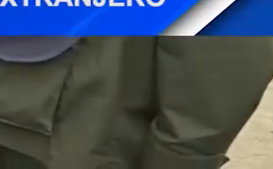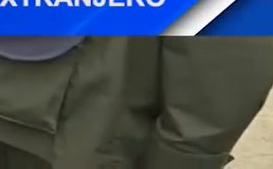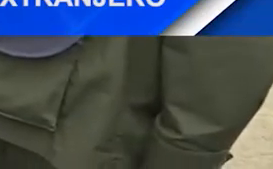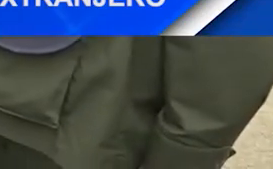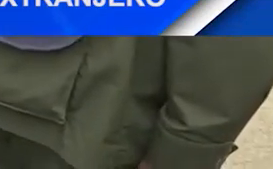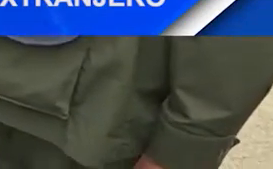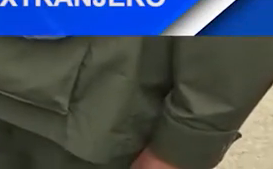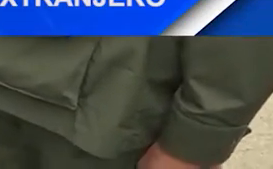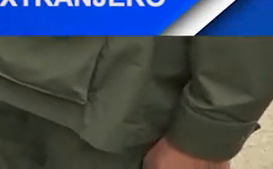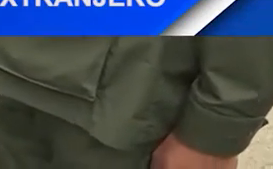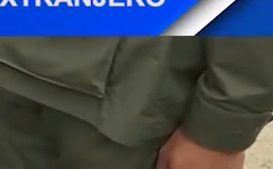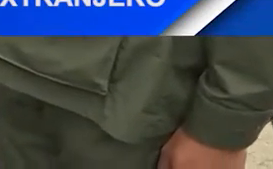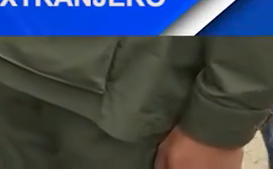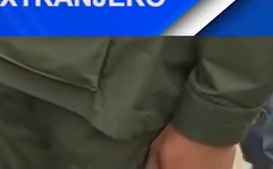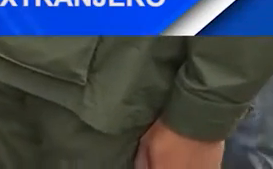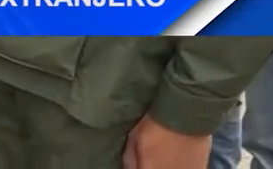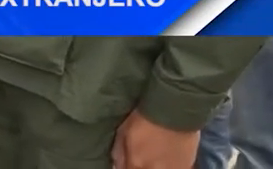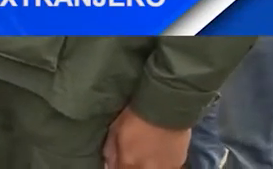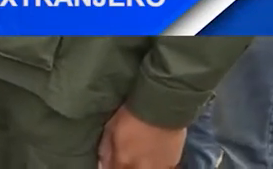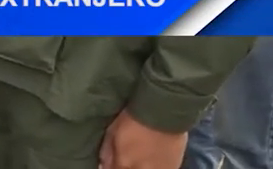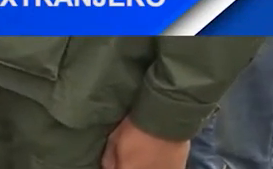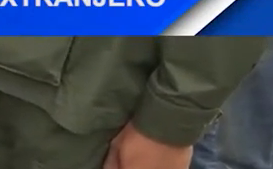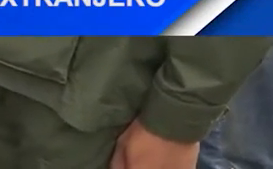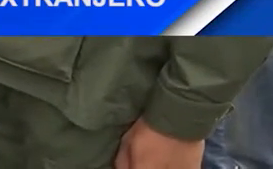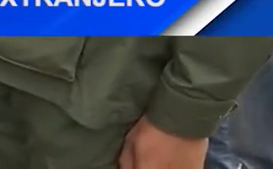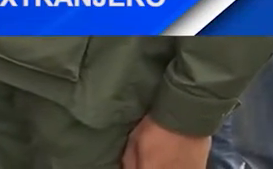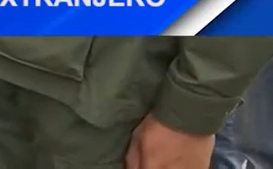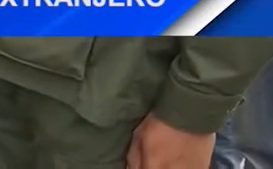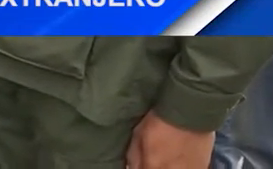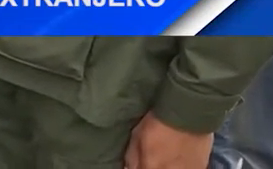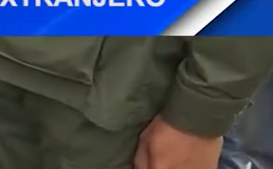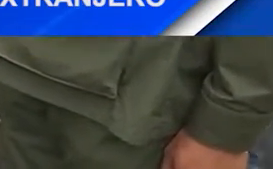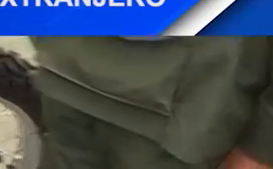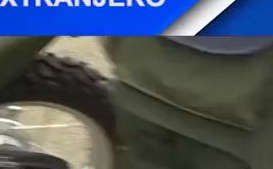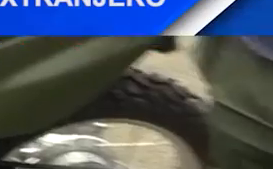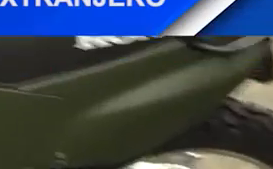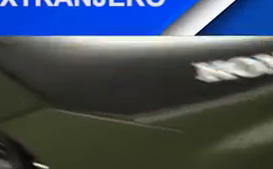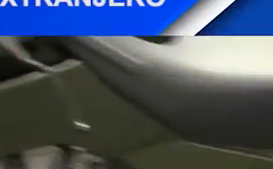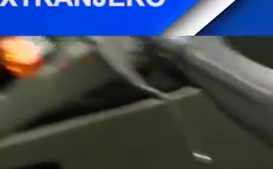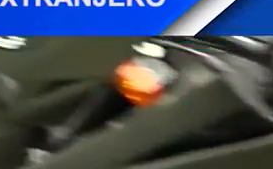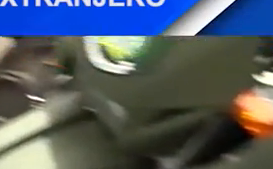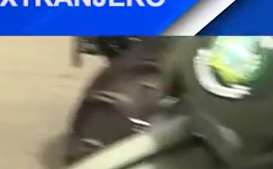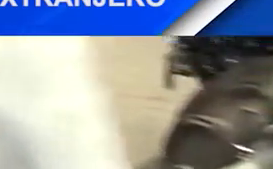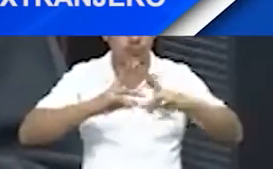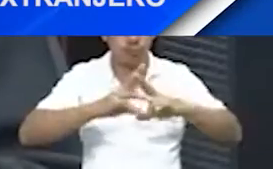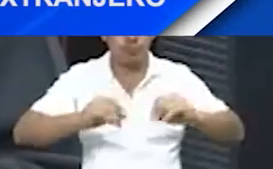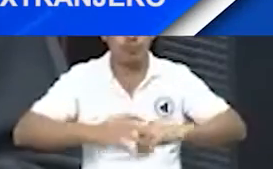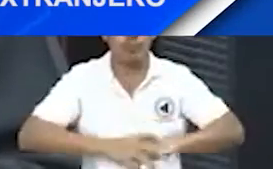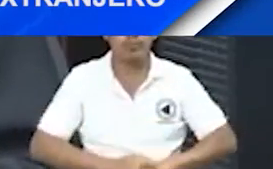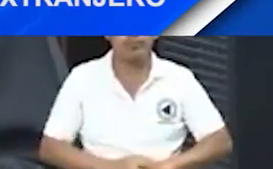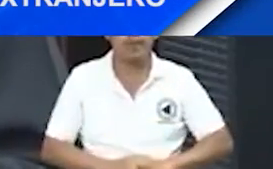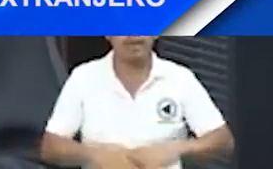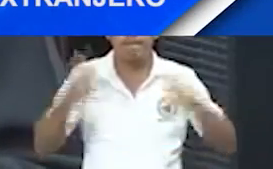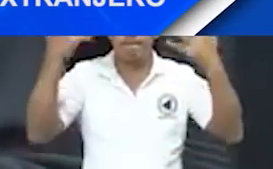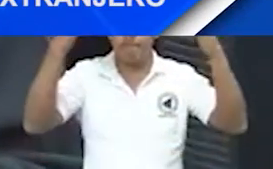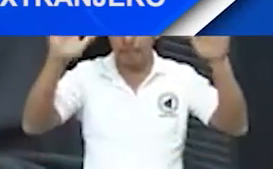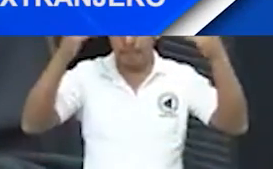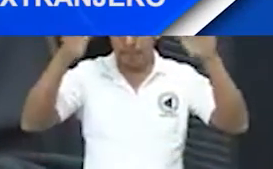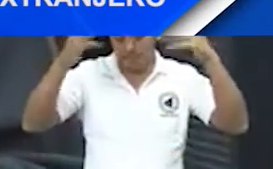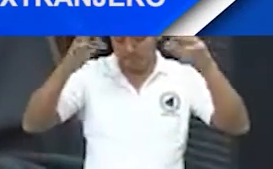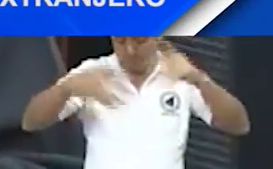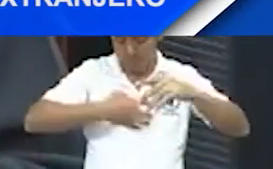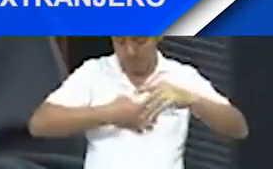a la paz y la seguridad de los países amigos que intercambian con nuestro Ejército.